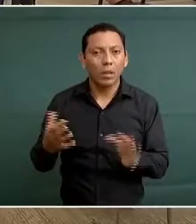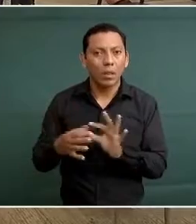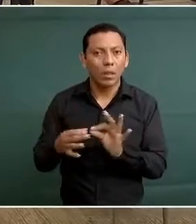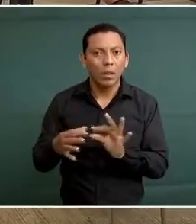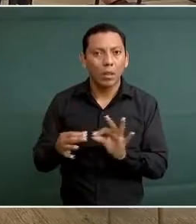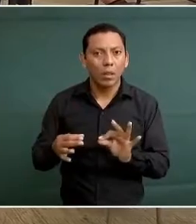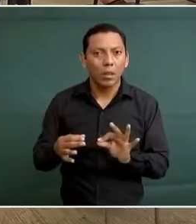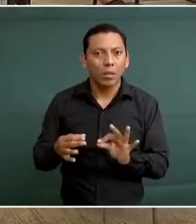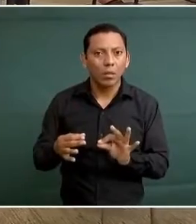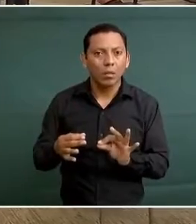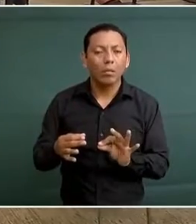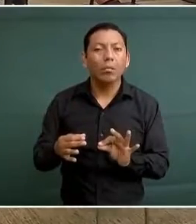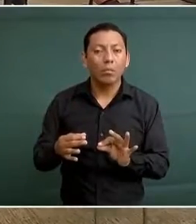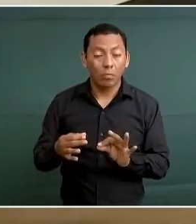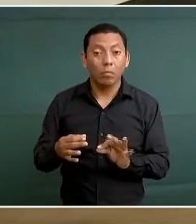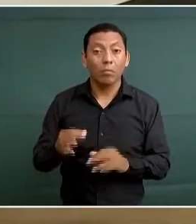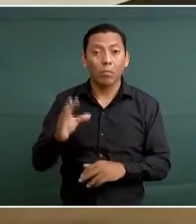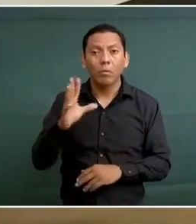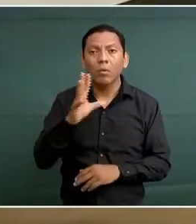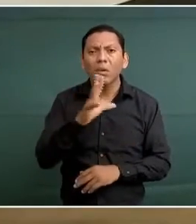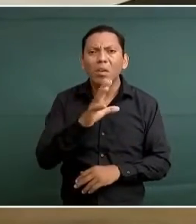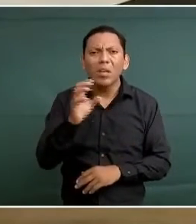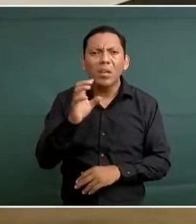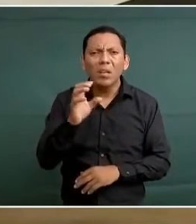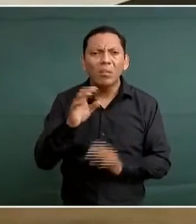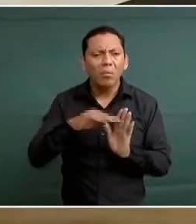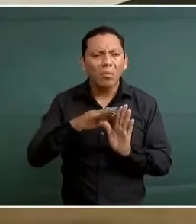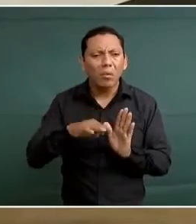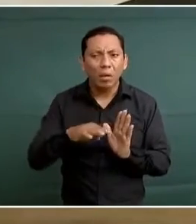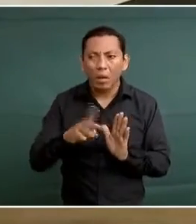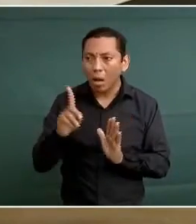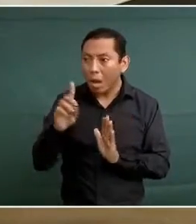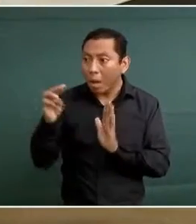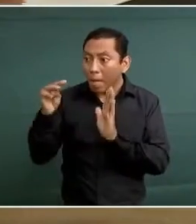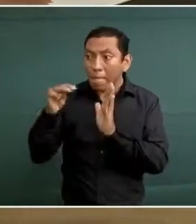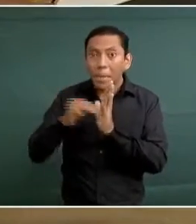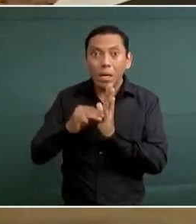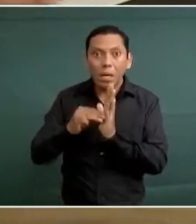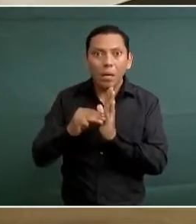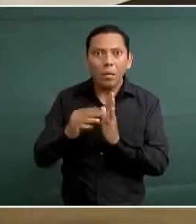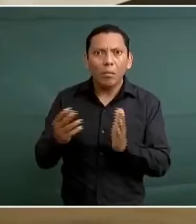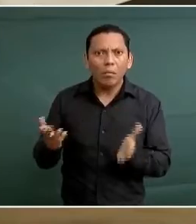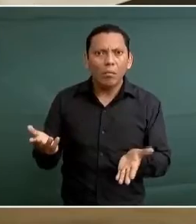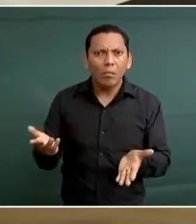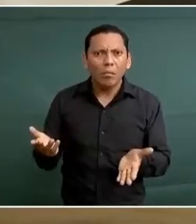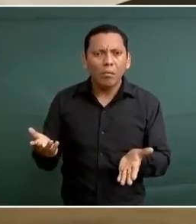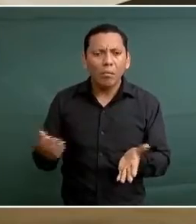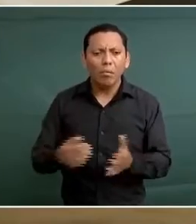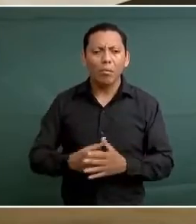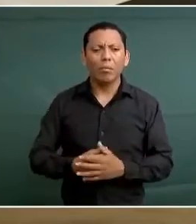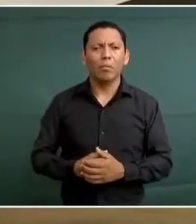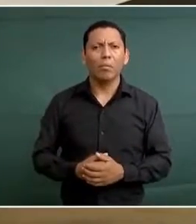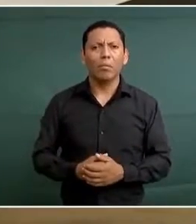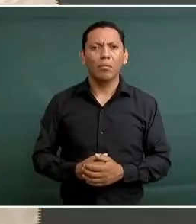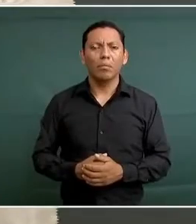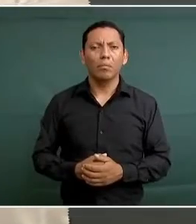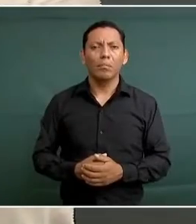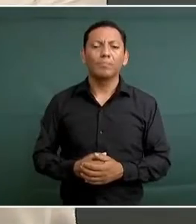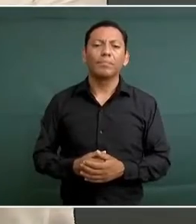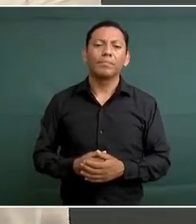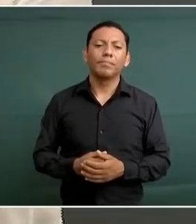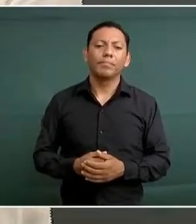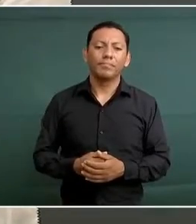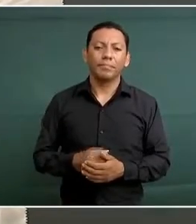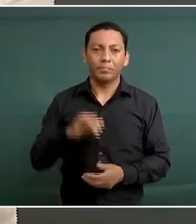si de quinientos a mil pero cuando se actualizan las cifras en el tiempo no cede debería si